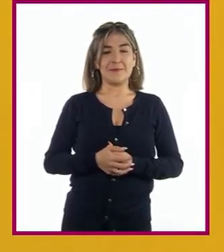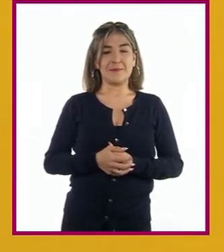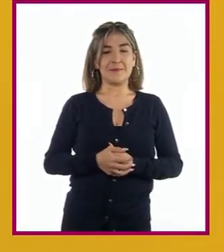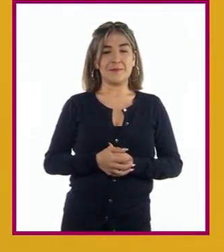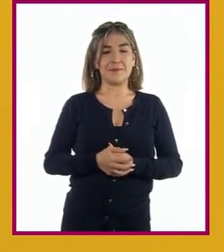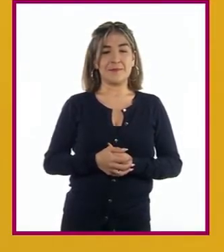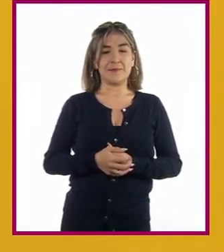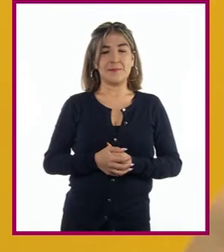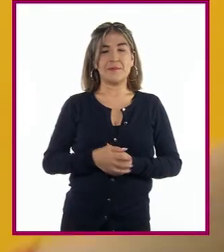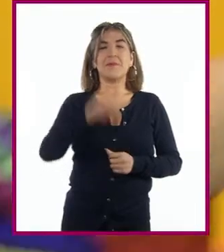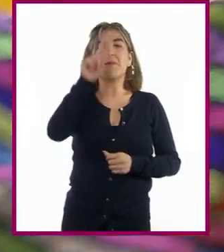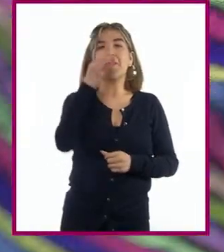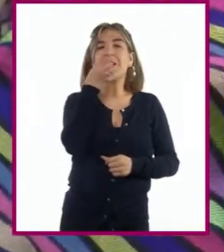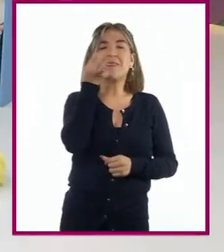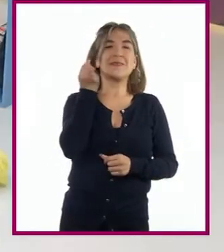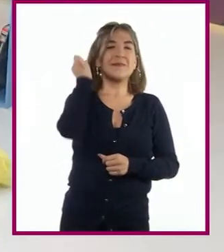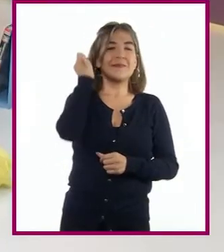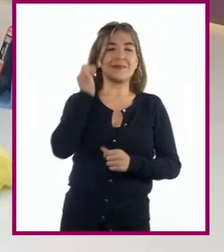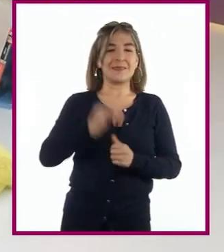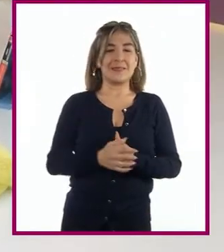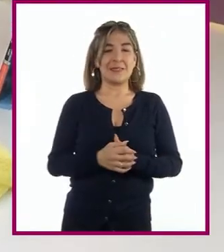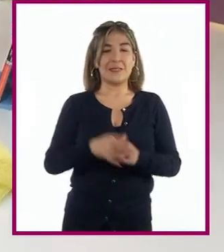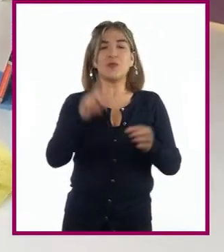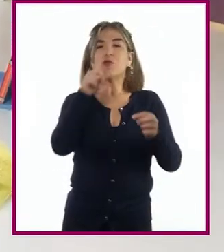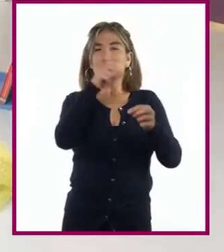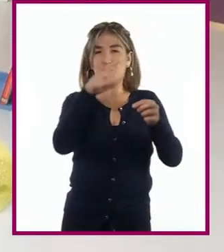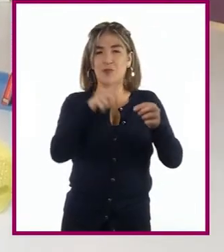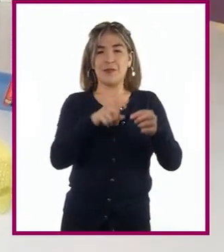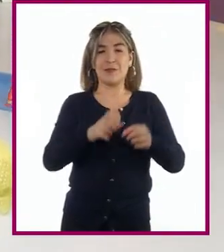Unos pasadorcitos. Déjalos, desinfectamos.